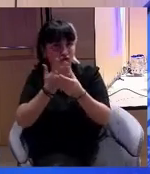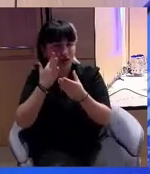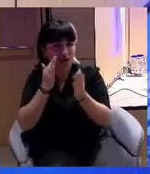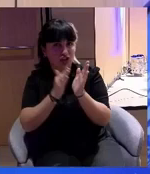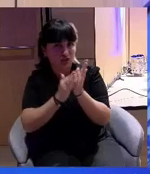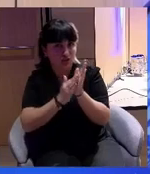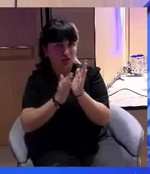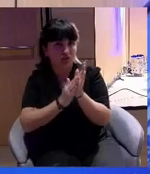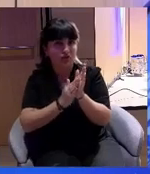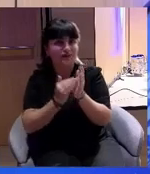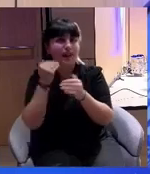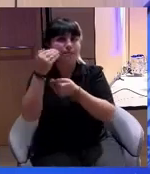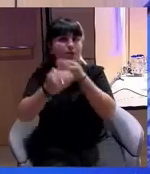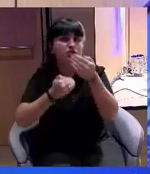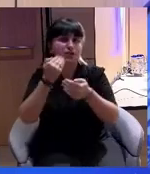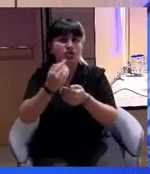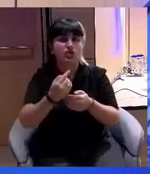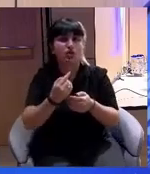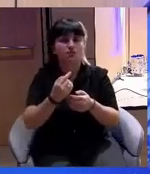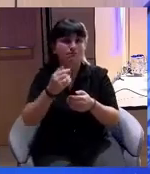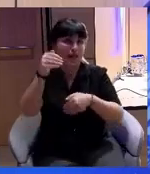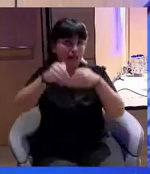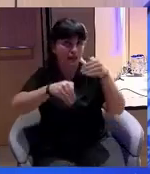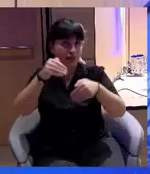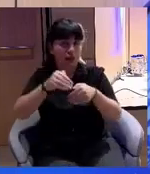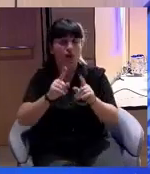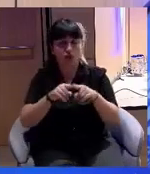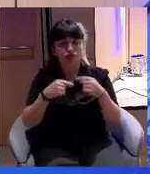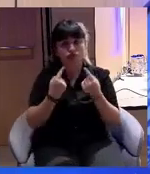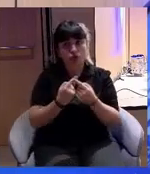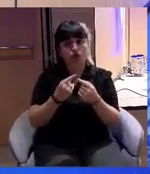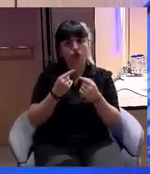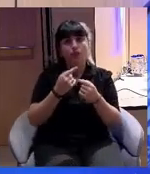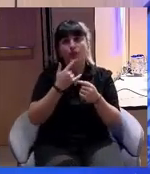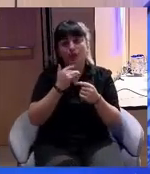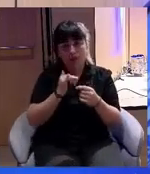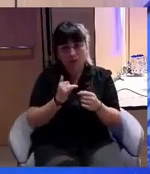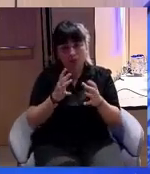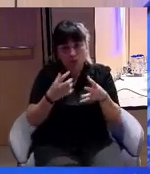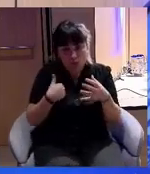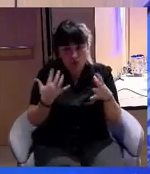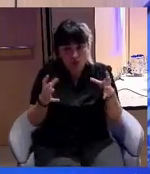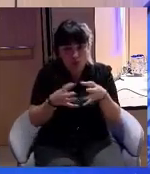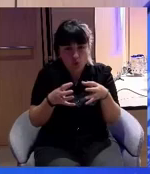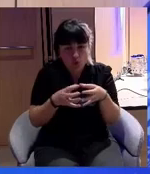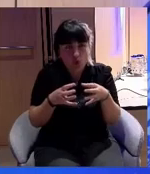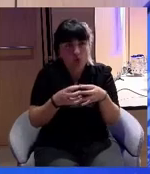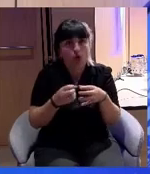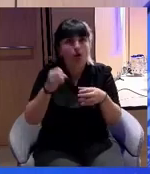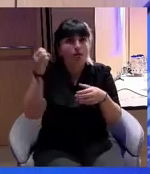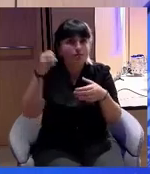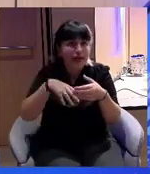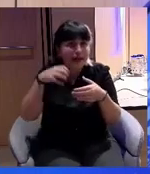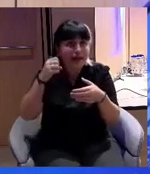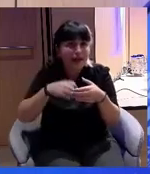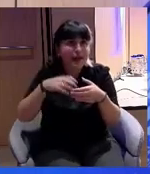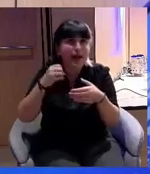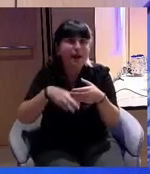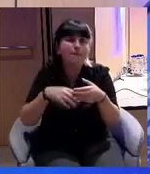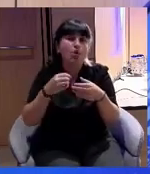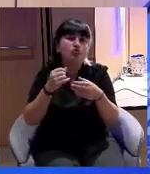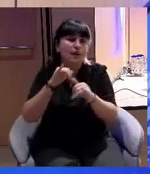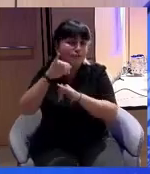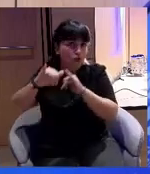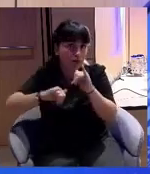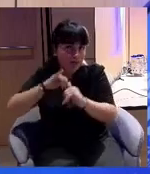lo que hicimos por ejemplo es desarrollar un Script que lo que hace es descargamos todas las meta disponibilizo recientemente una